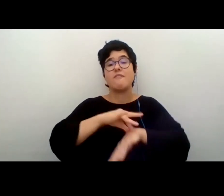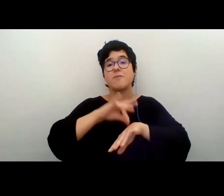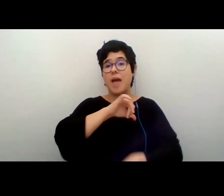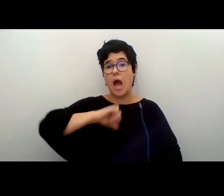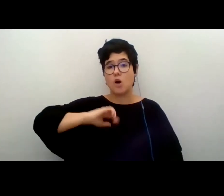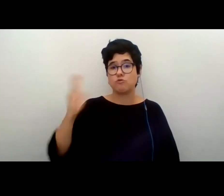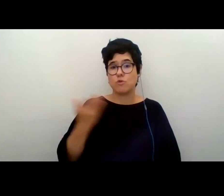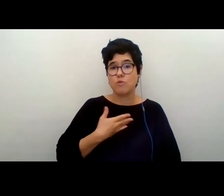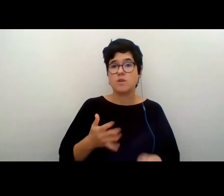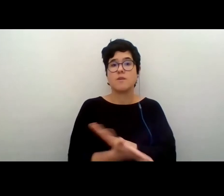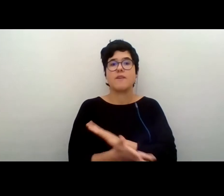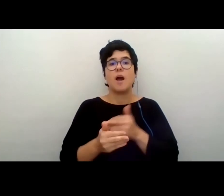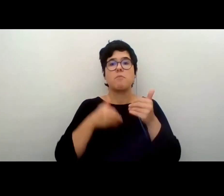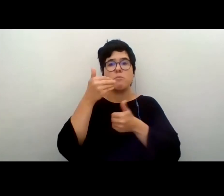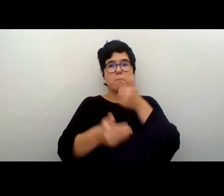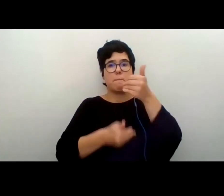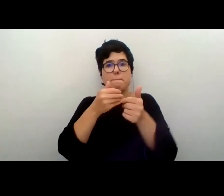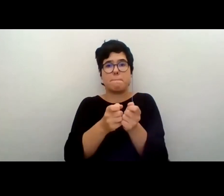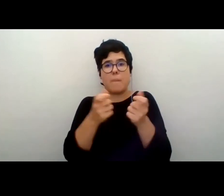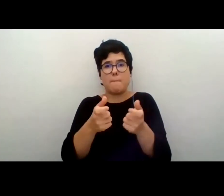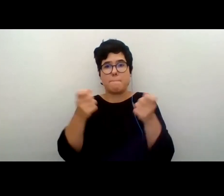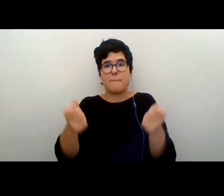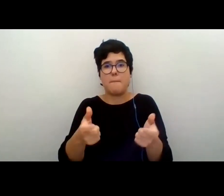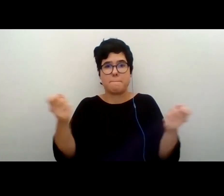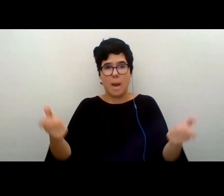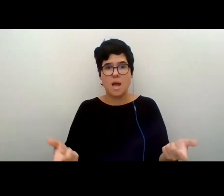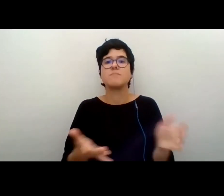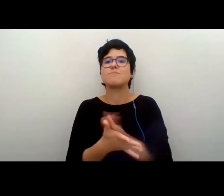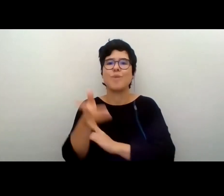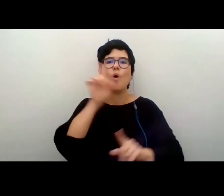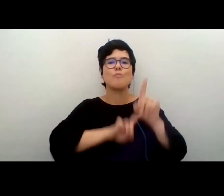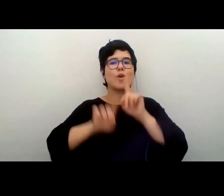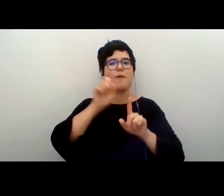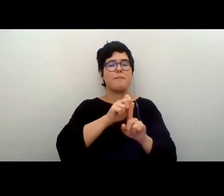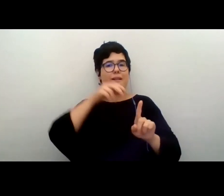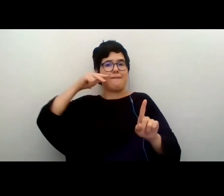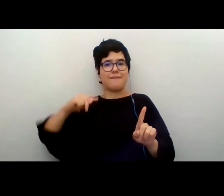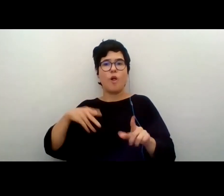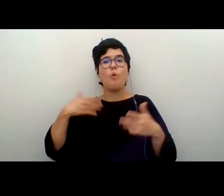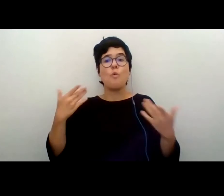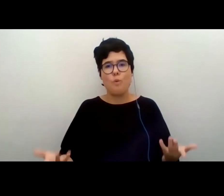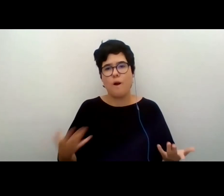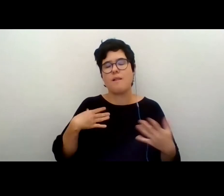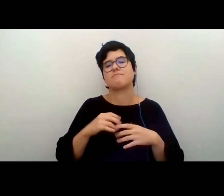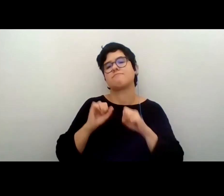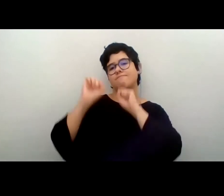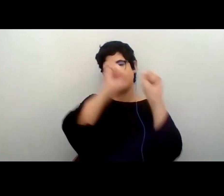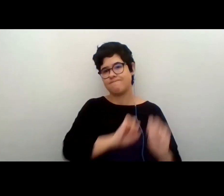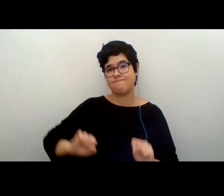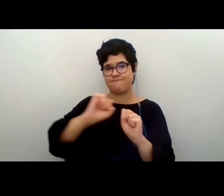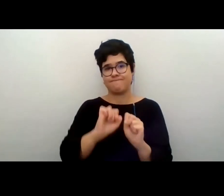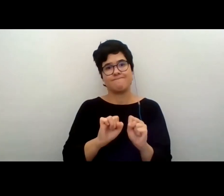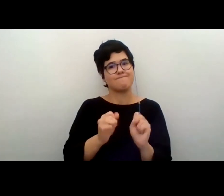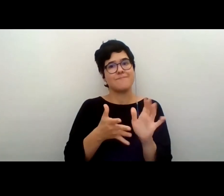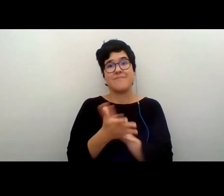avanza a brotes, pero que hay un problema de inmunidad detrás. Por lo tanto, todo lo que toque la inmunidad fuera, porque nos